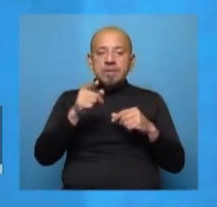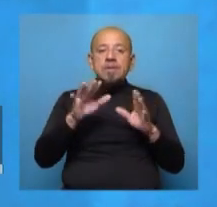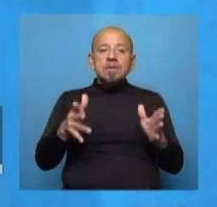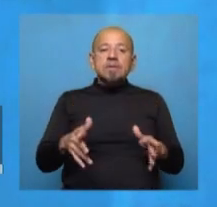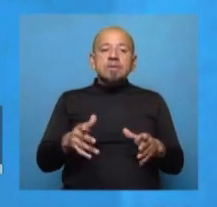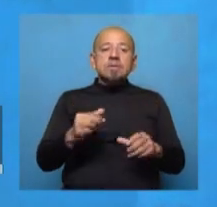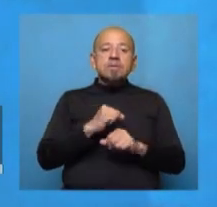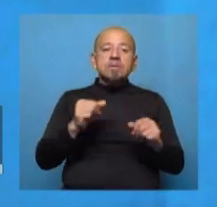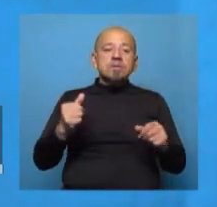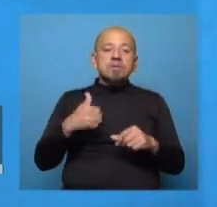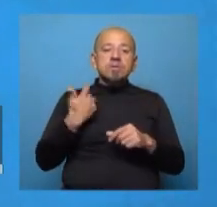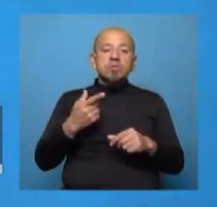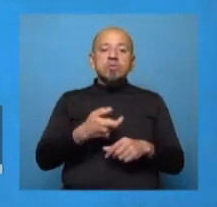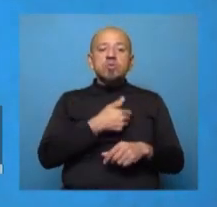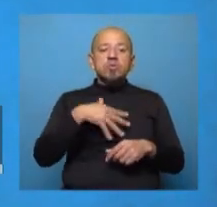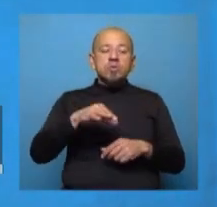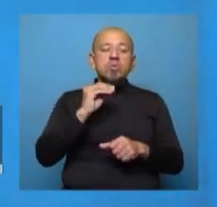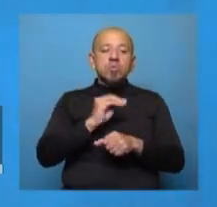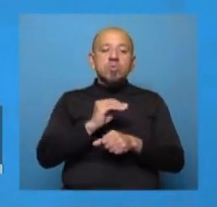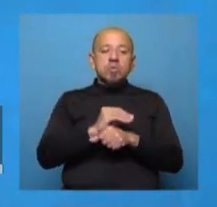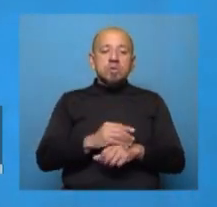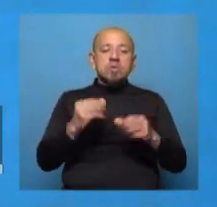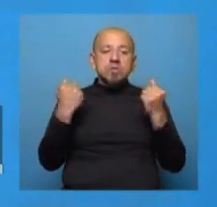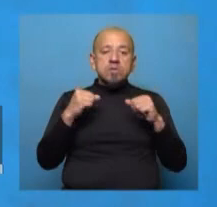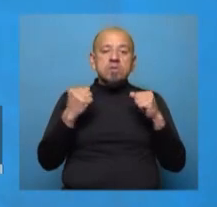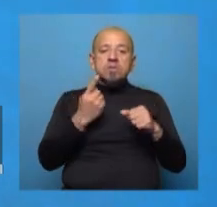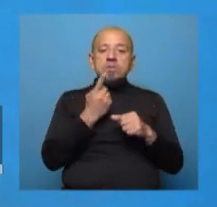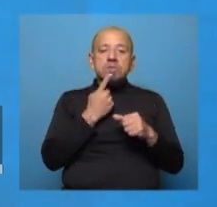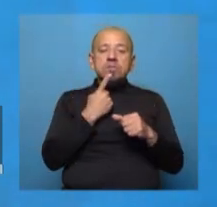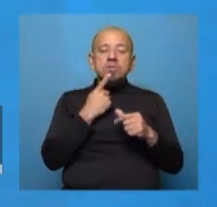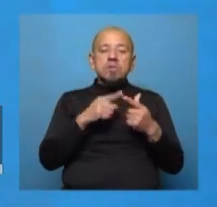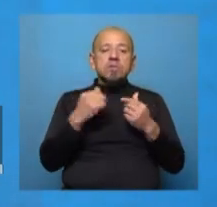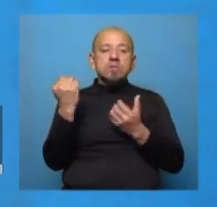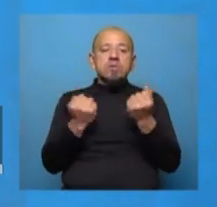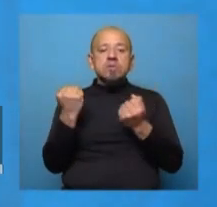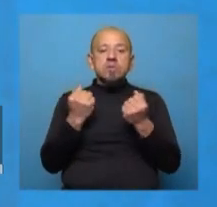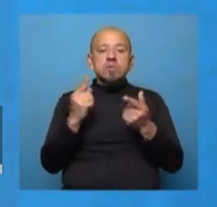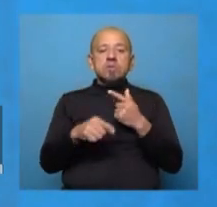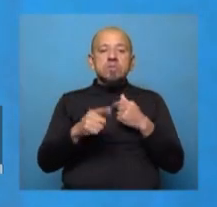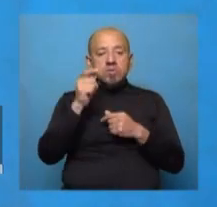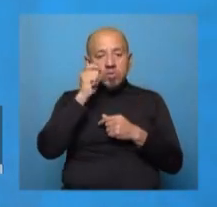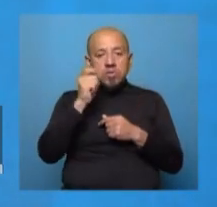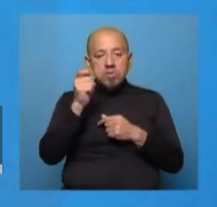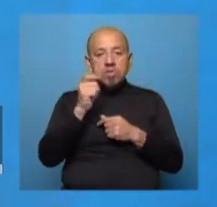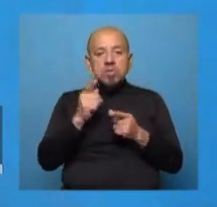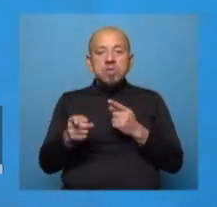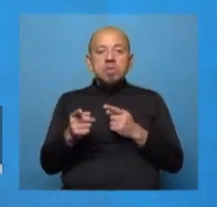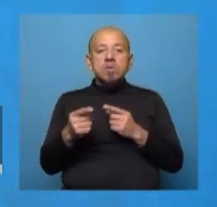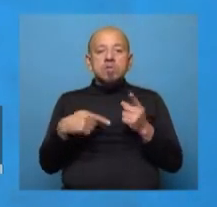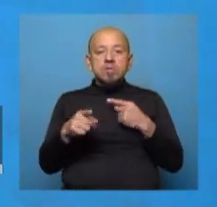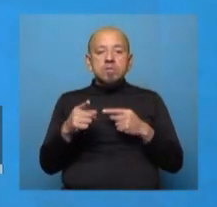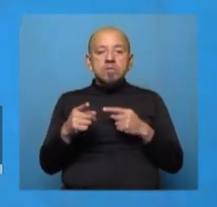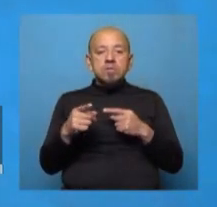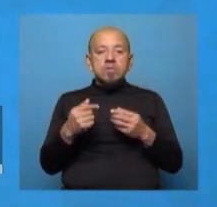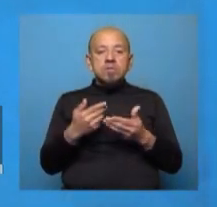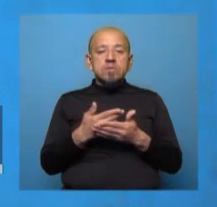desde el punto de vista social cultural deportivo político económico turístico si uno lo